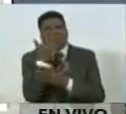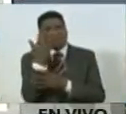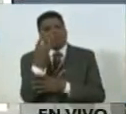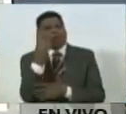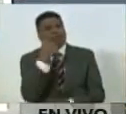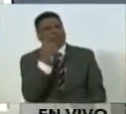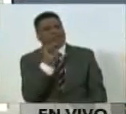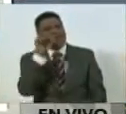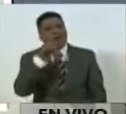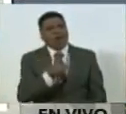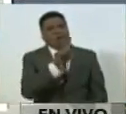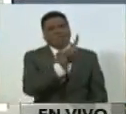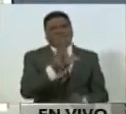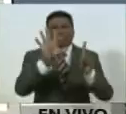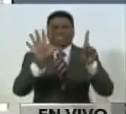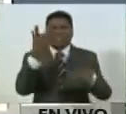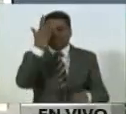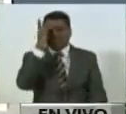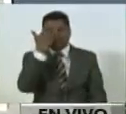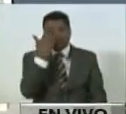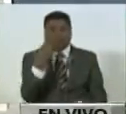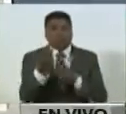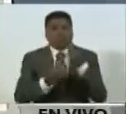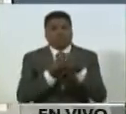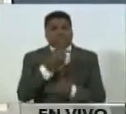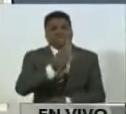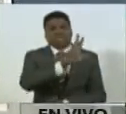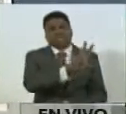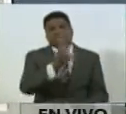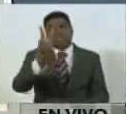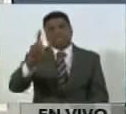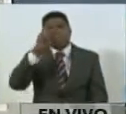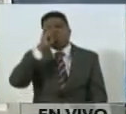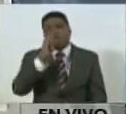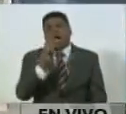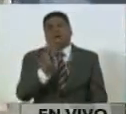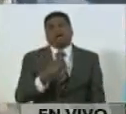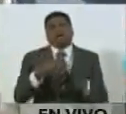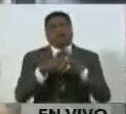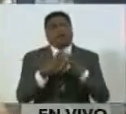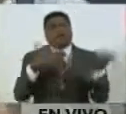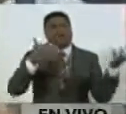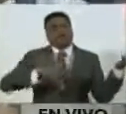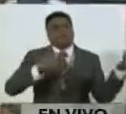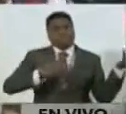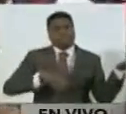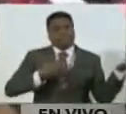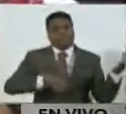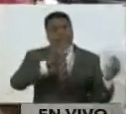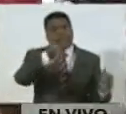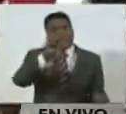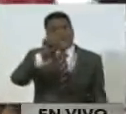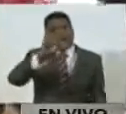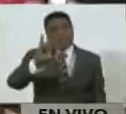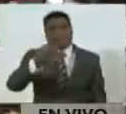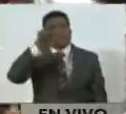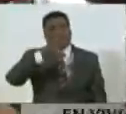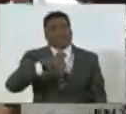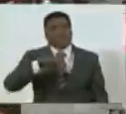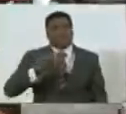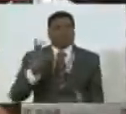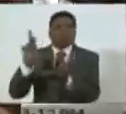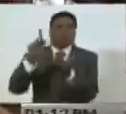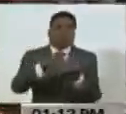Hoy, 16 de febrero, cuando se cumplen 32 años de la siembra del cantor del pueblo, Ali Primera, acá se encuentra su